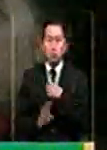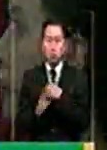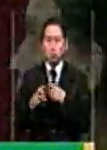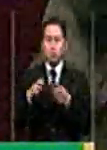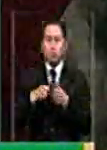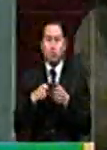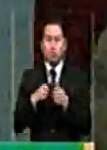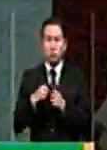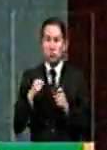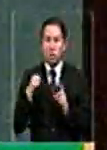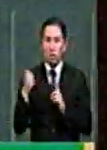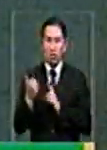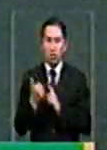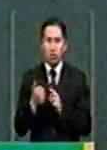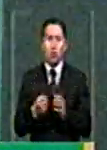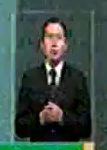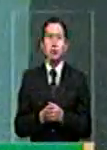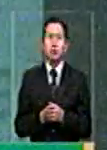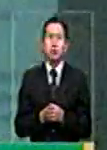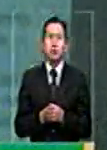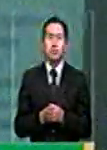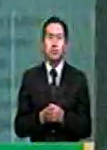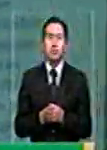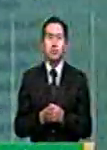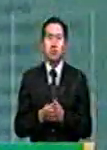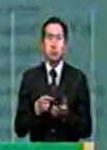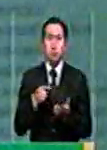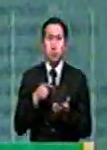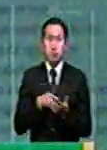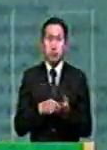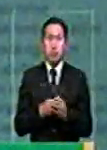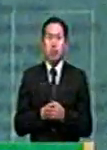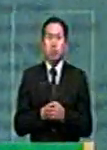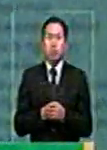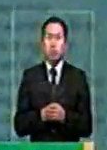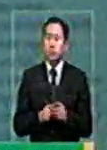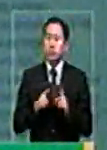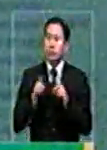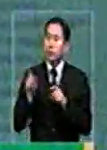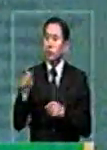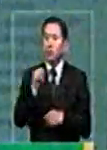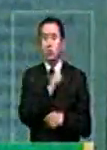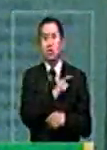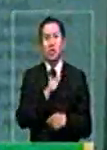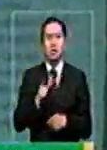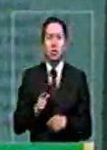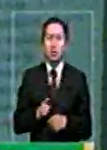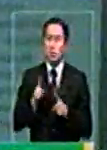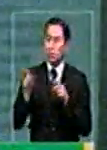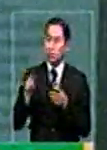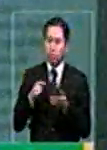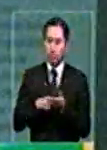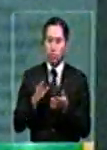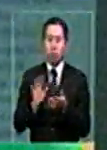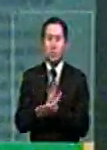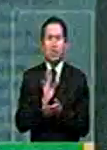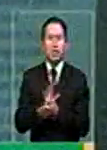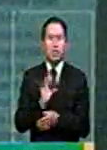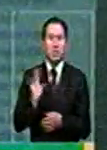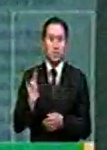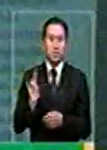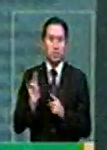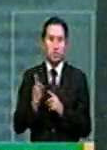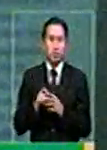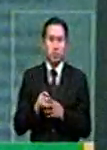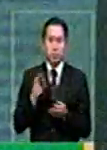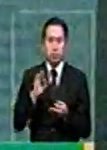ambiental. De la entrevista a Luis Revilla en página 7